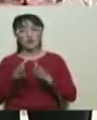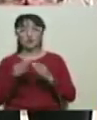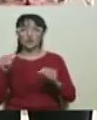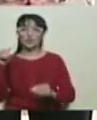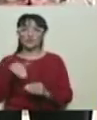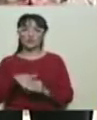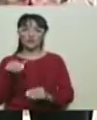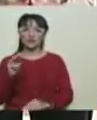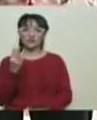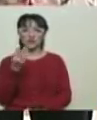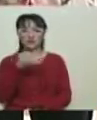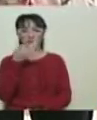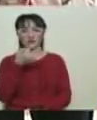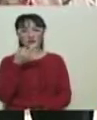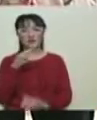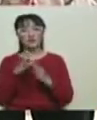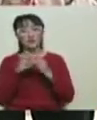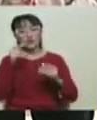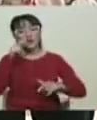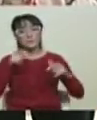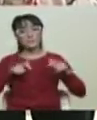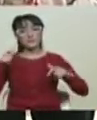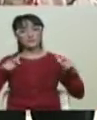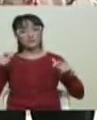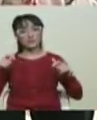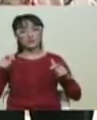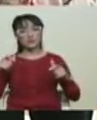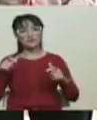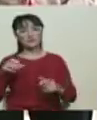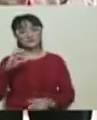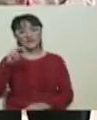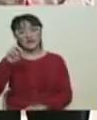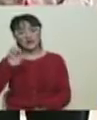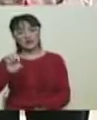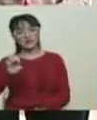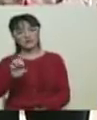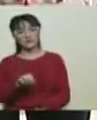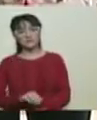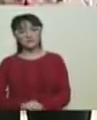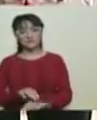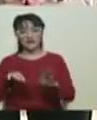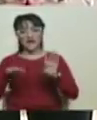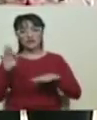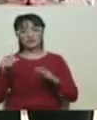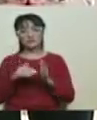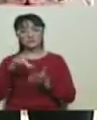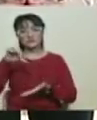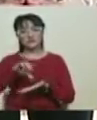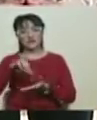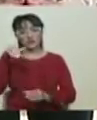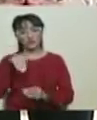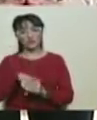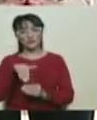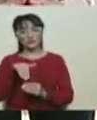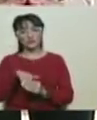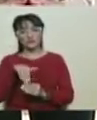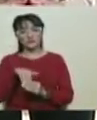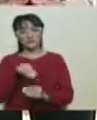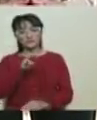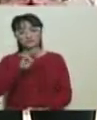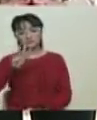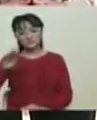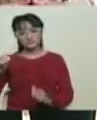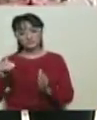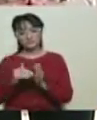tarde, todo el mundo, a los centros electorales, 14.000 centros electorales,